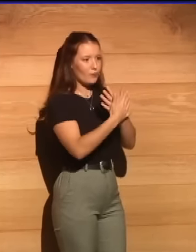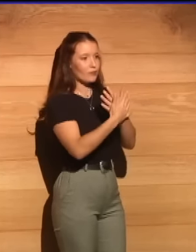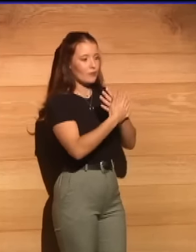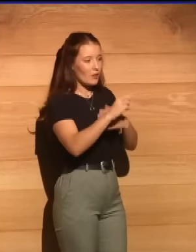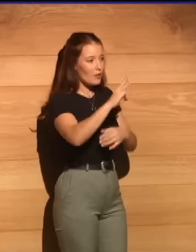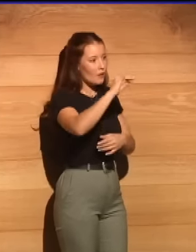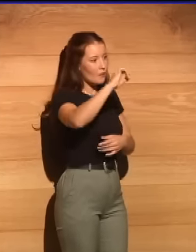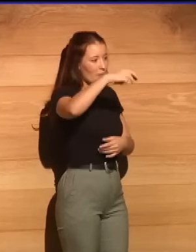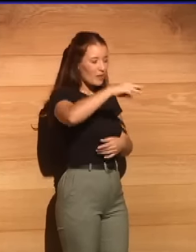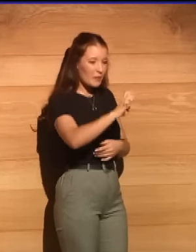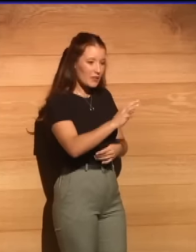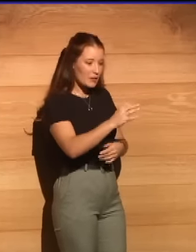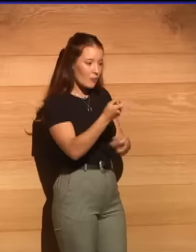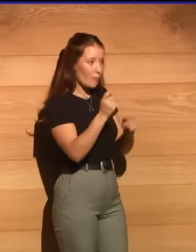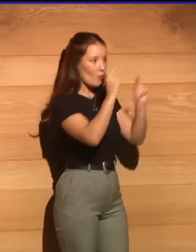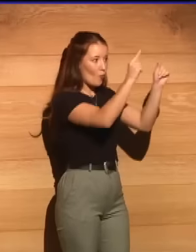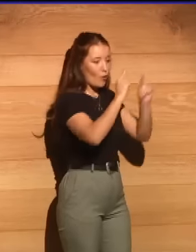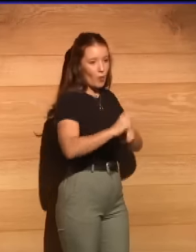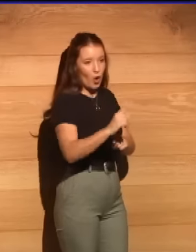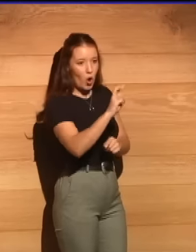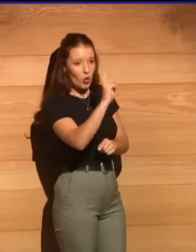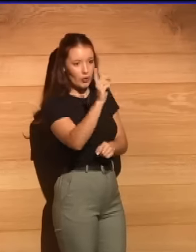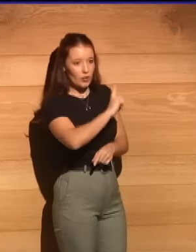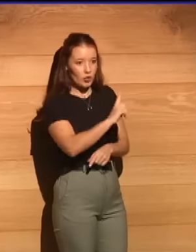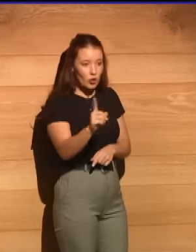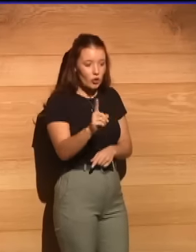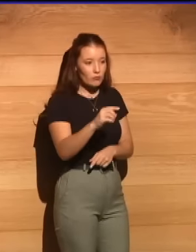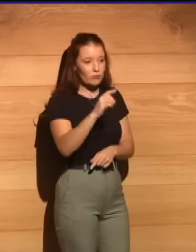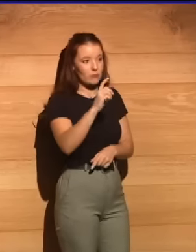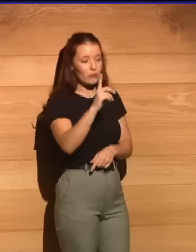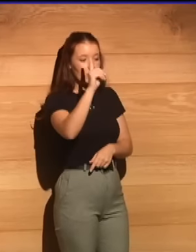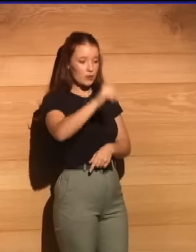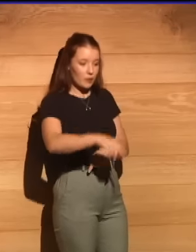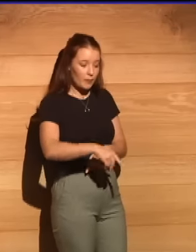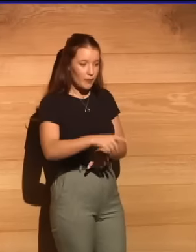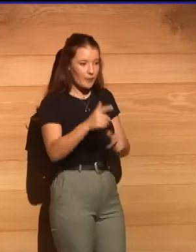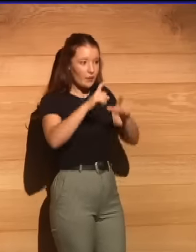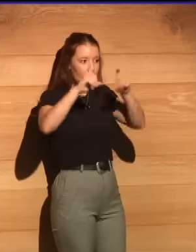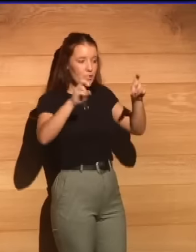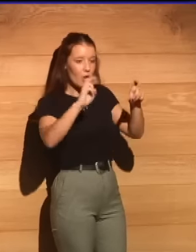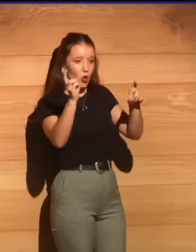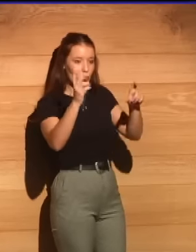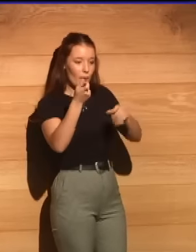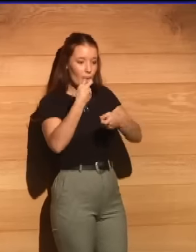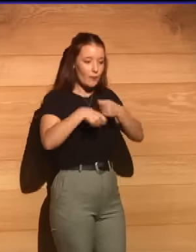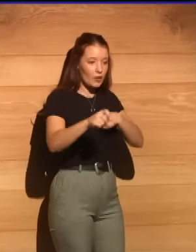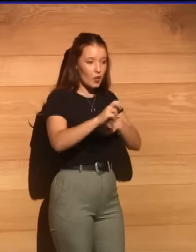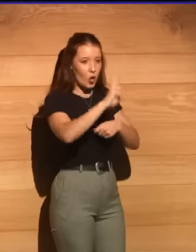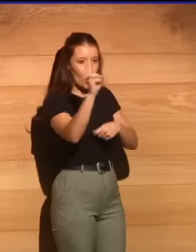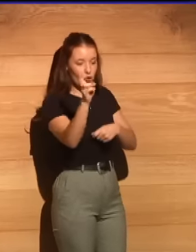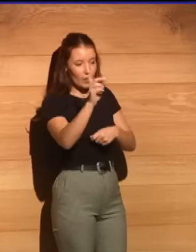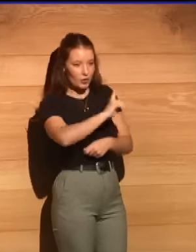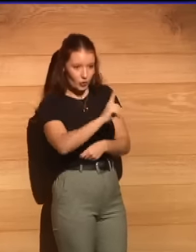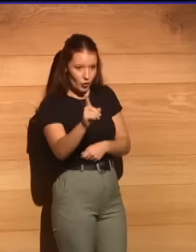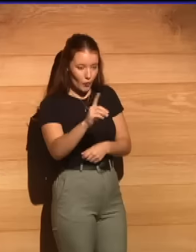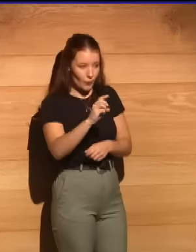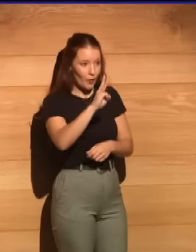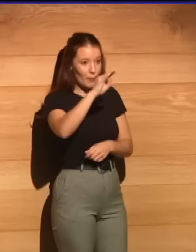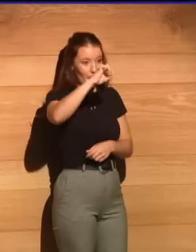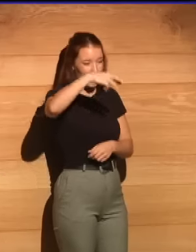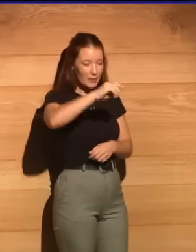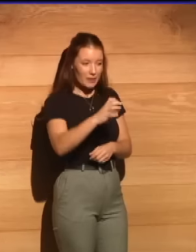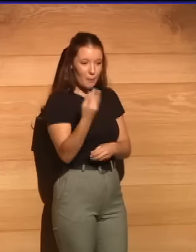son, pymes que venden servicios digitales y pymes que tienen pues, algo físico. Por lo tanto, no todas las pymes son iguales. Por lo tanto, hay una